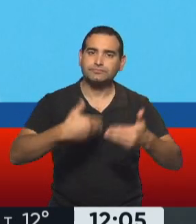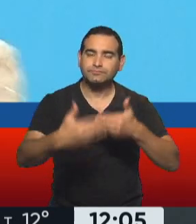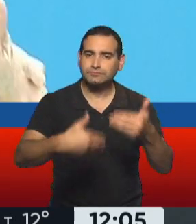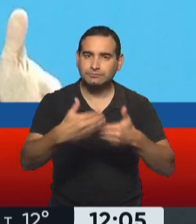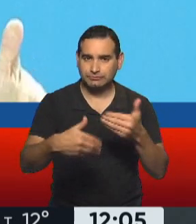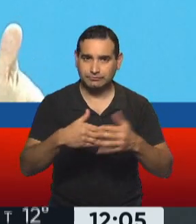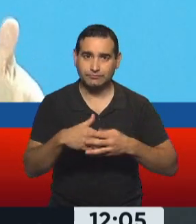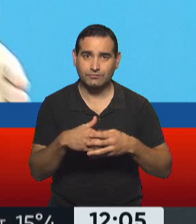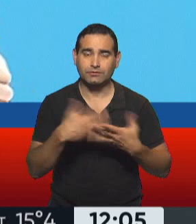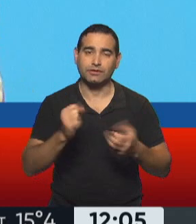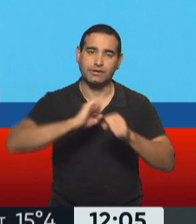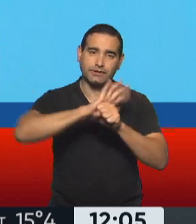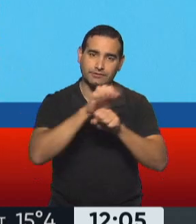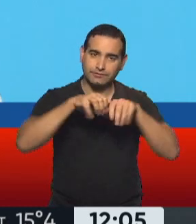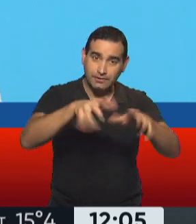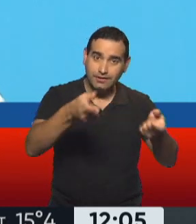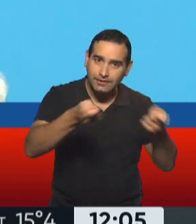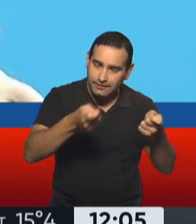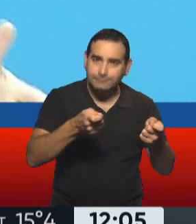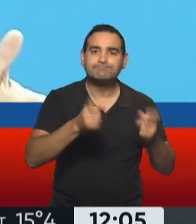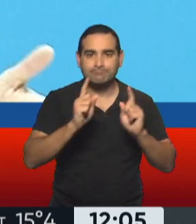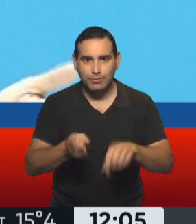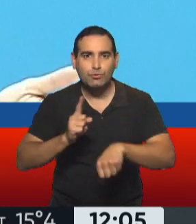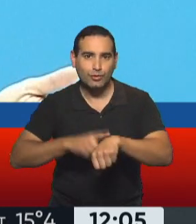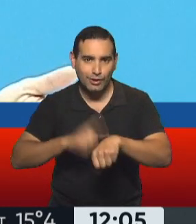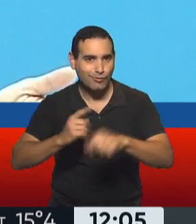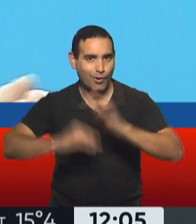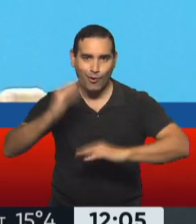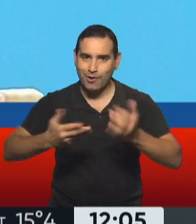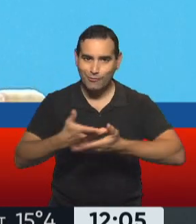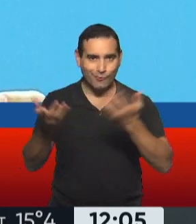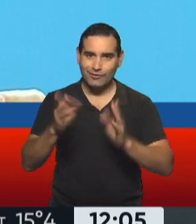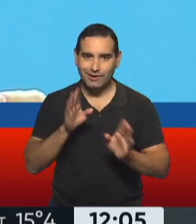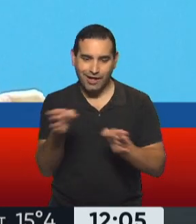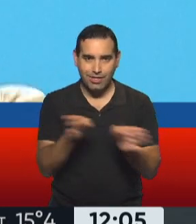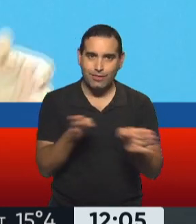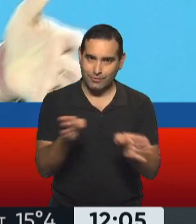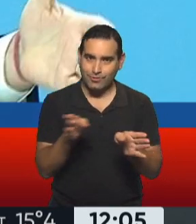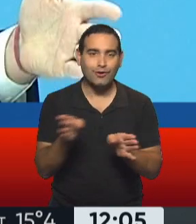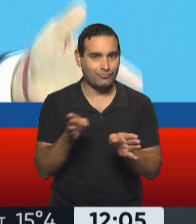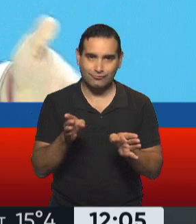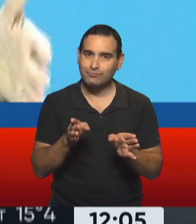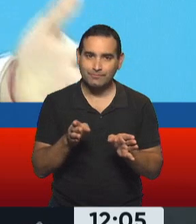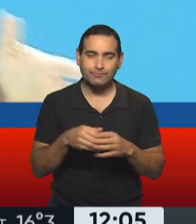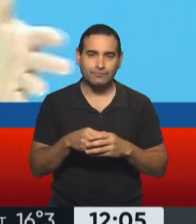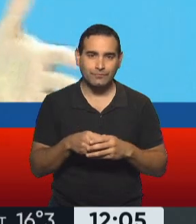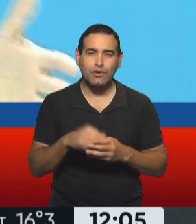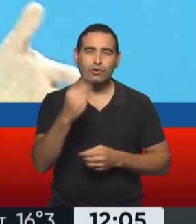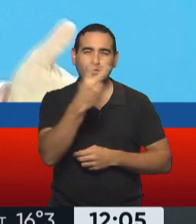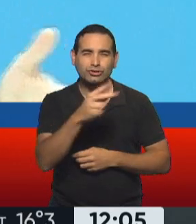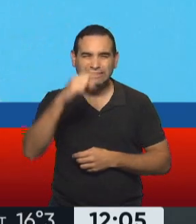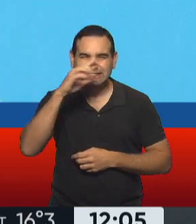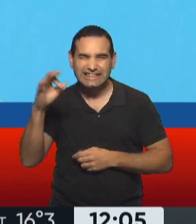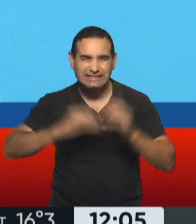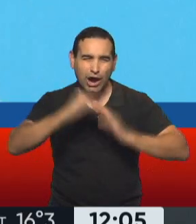Y mientras gestionábamos la pandemia, fue el tiempo de recuperar la obra pública. Fue el tiempo de pasar de esas